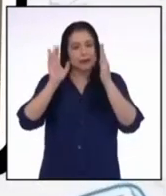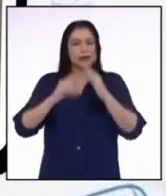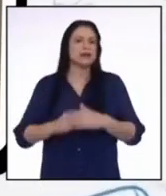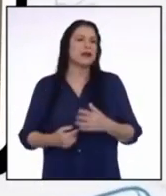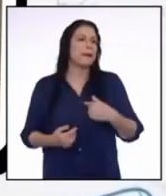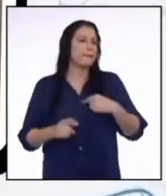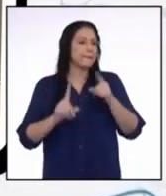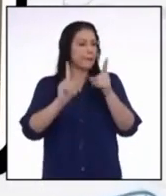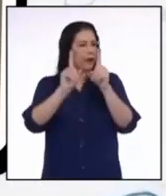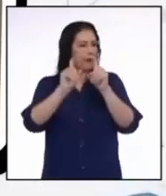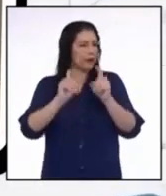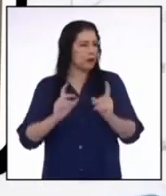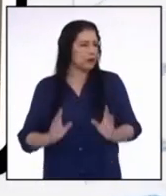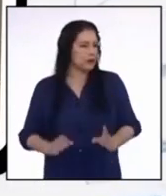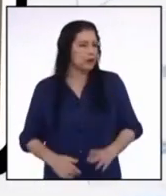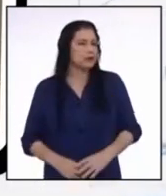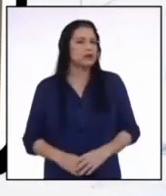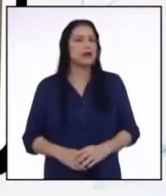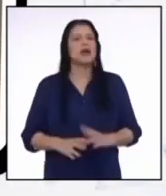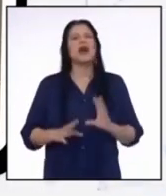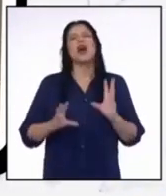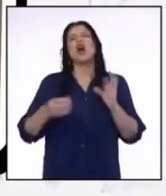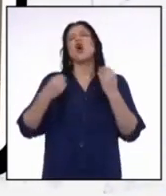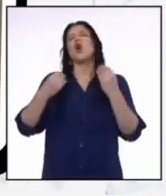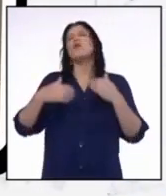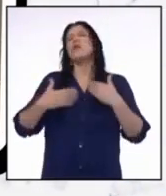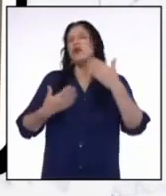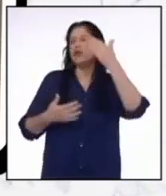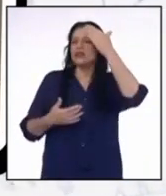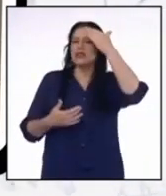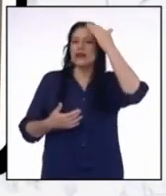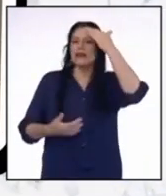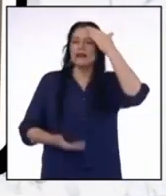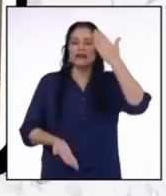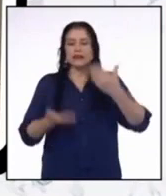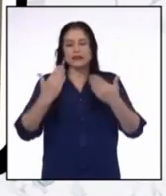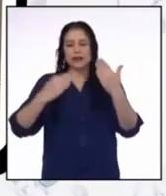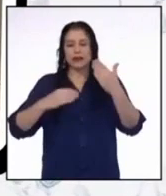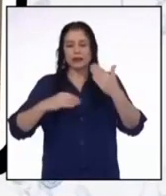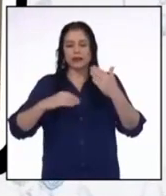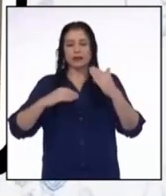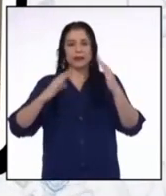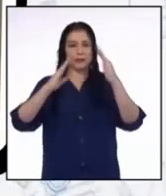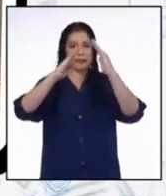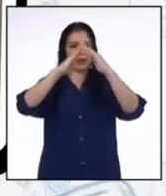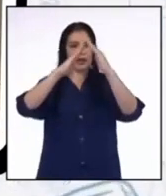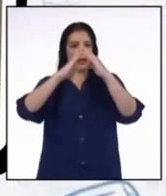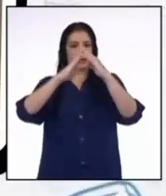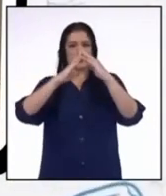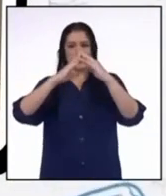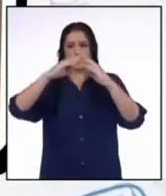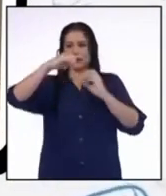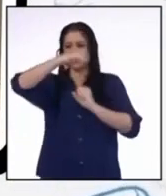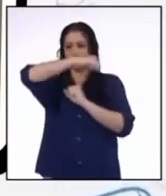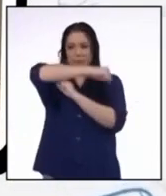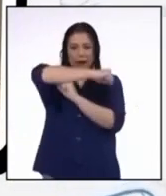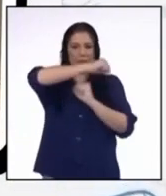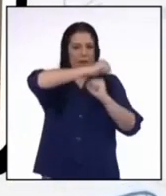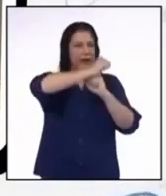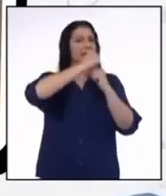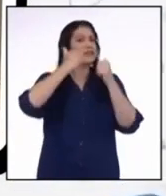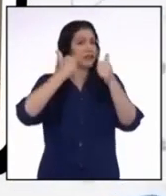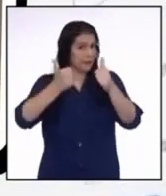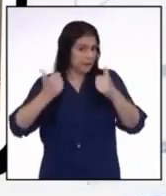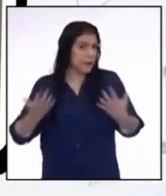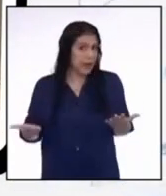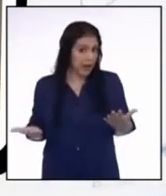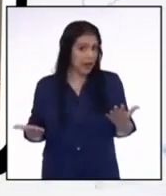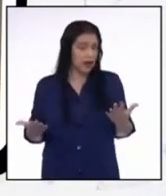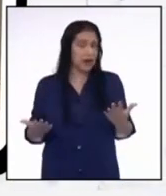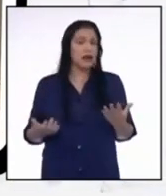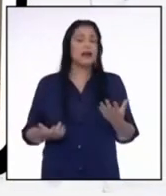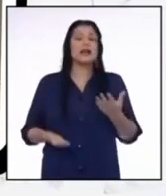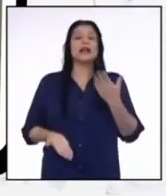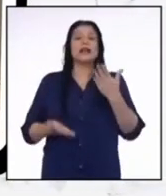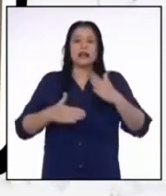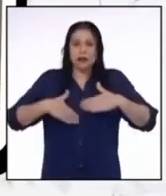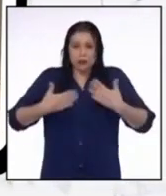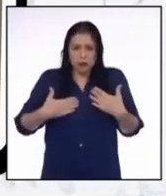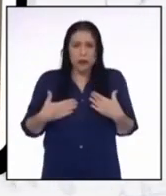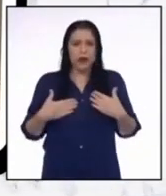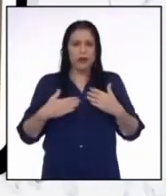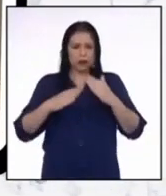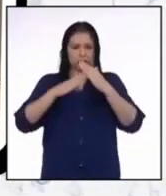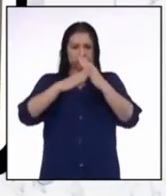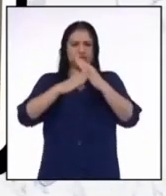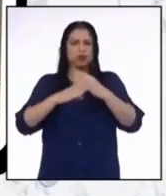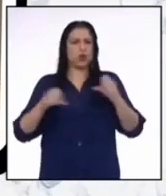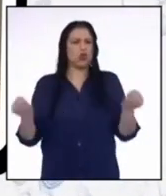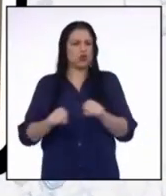Mi pregunta es, ¿cómo puedo saber si las estructuras de mi casa están en buen estado y que pueden resistir